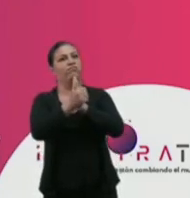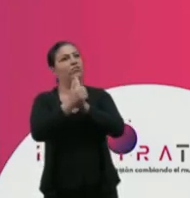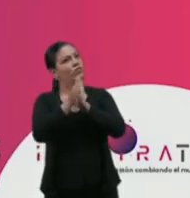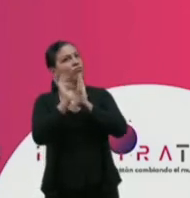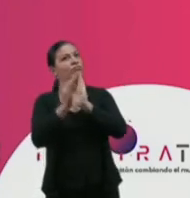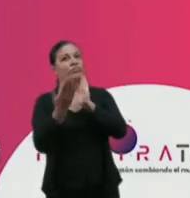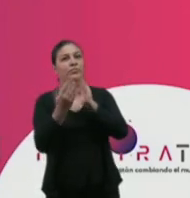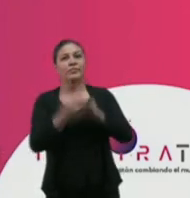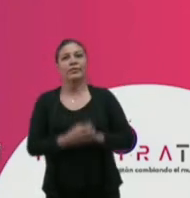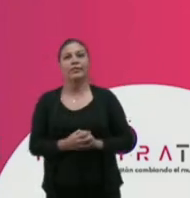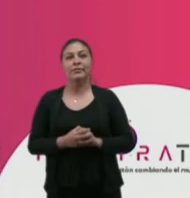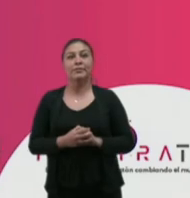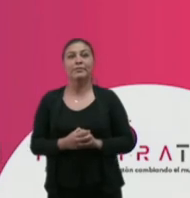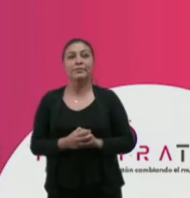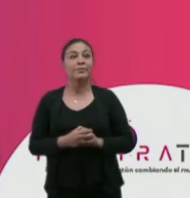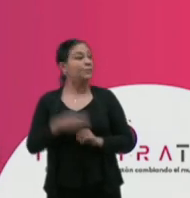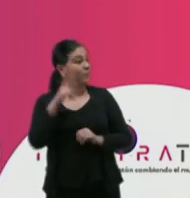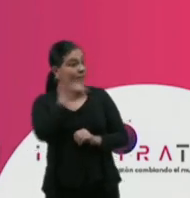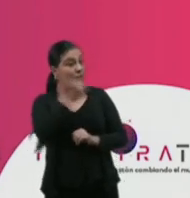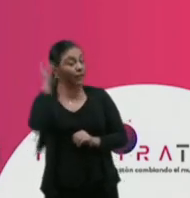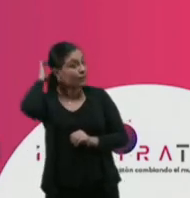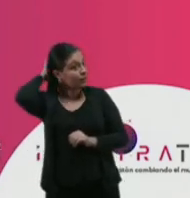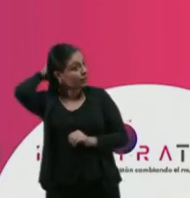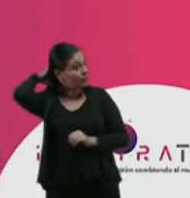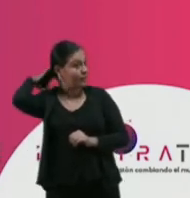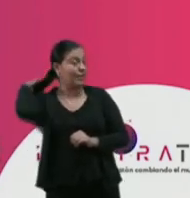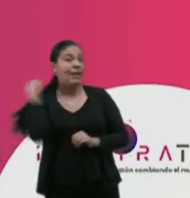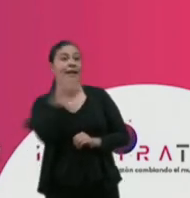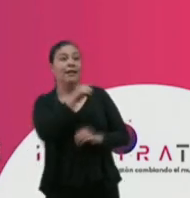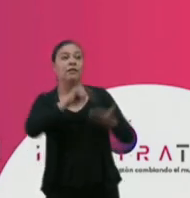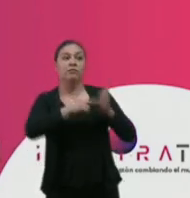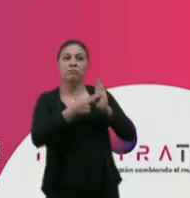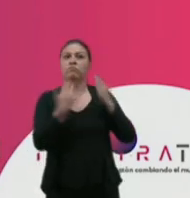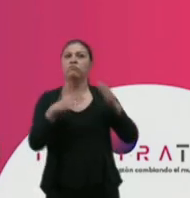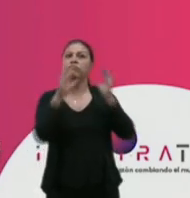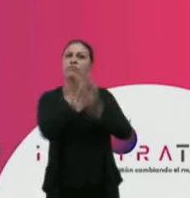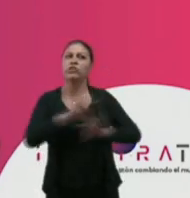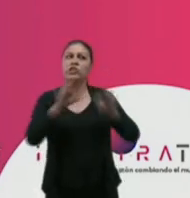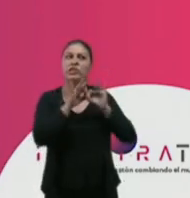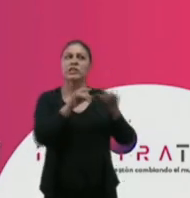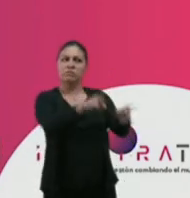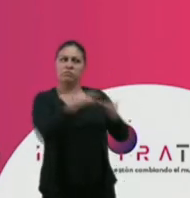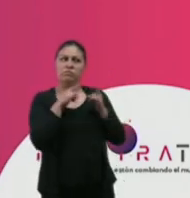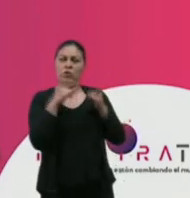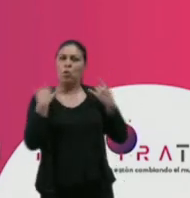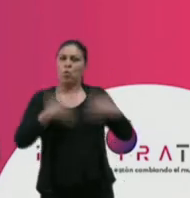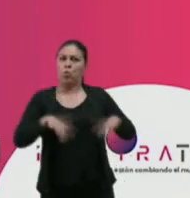Entonces, eso de verdad nos emociona. Y si puedo añadir también,